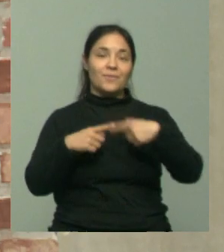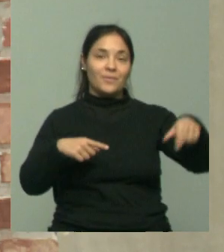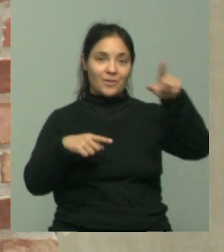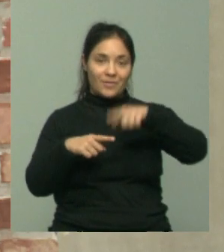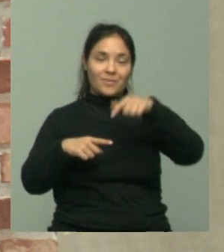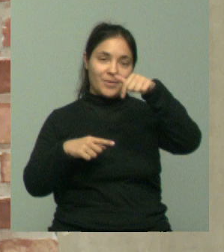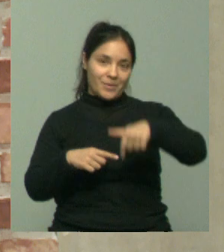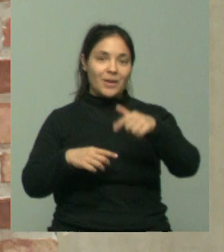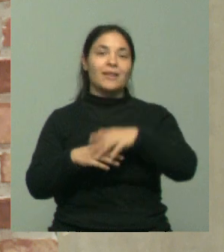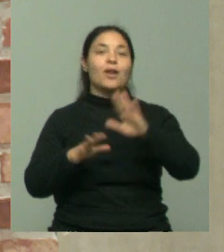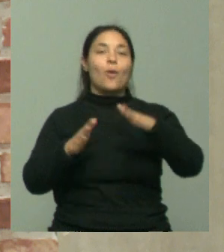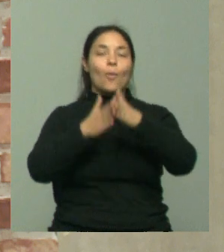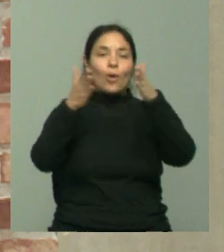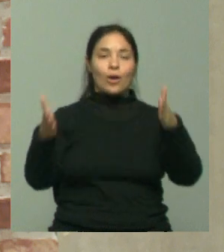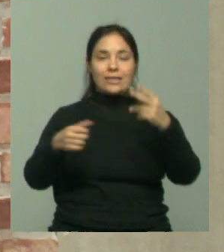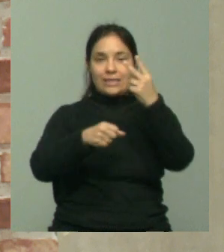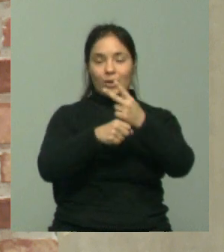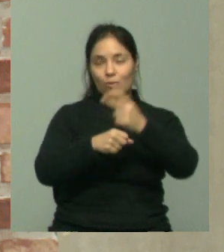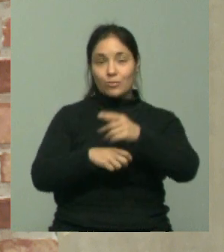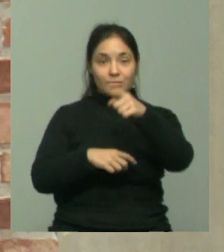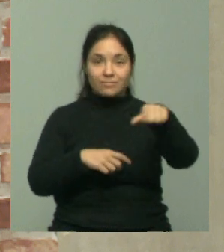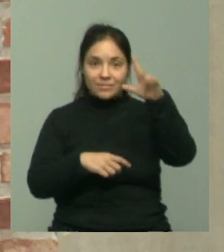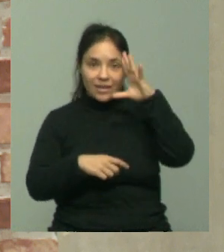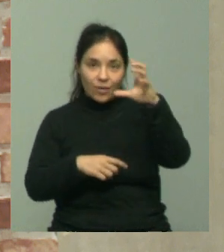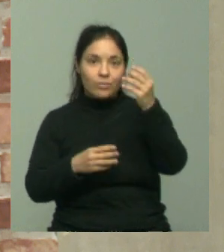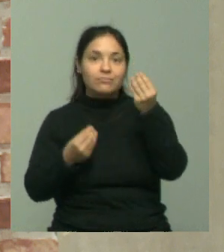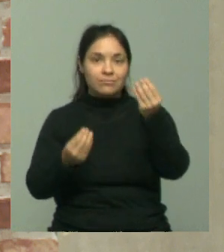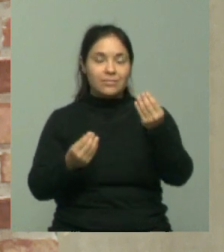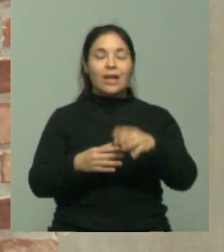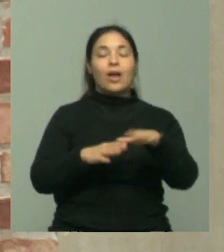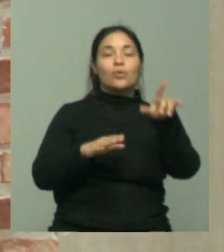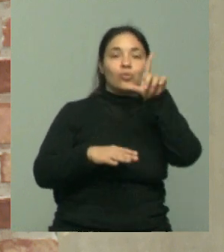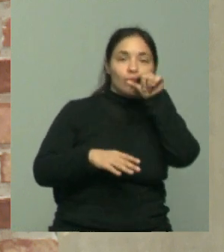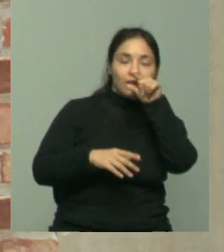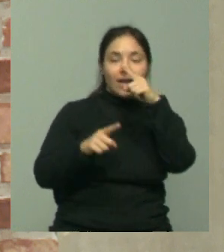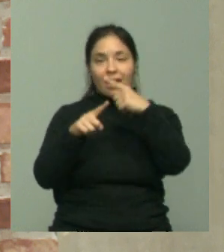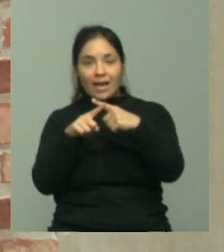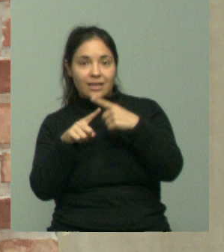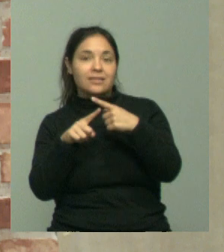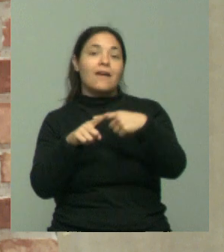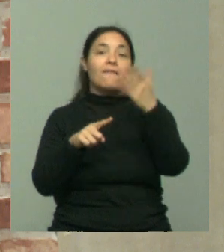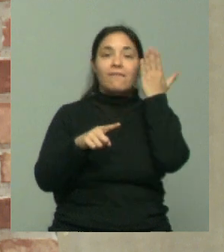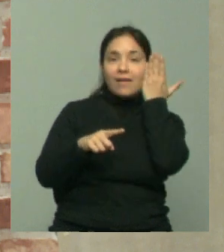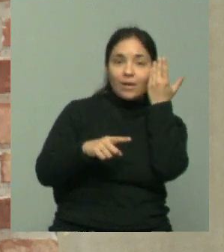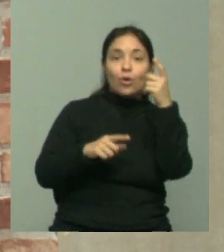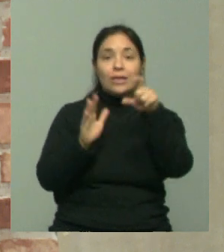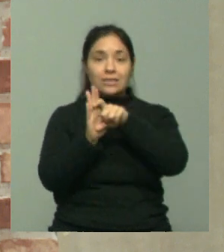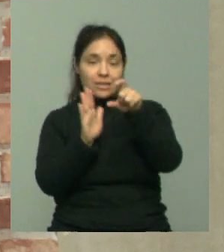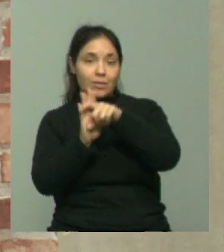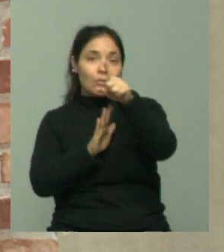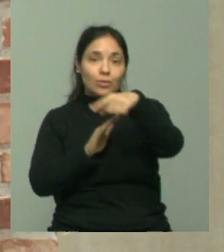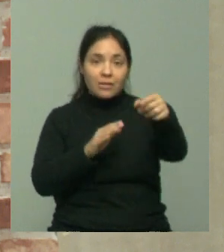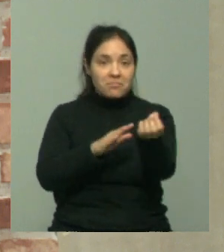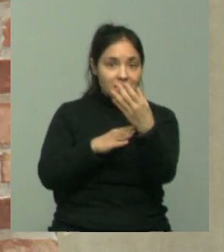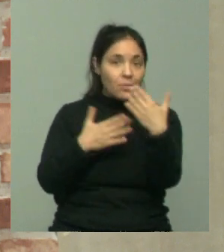aquí estamos de vuelta en el segundo bloque de apuntes. Recuerden, estamos en redes, en Twitter, X, Facebook e Instagram. Si quieren nos pueden escribir y seguramente lo van a